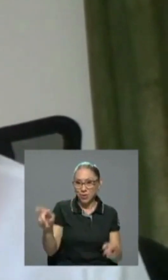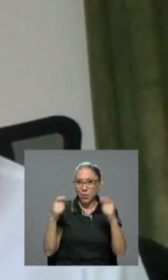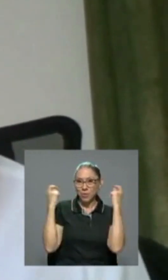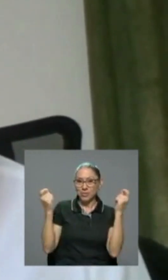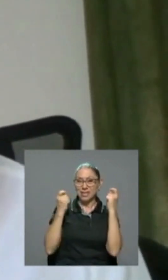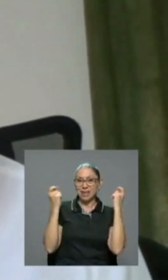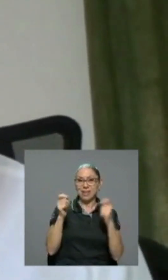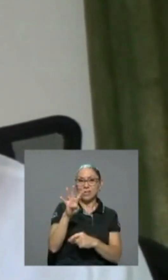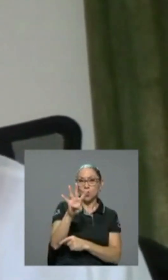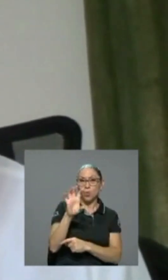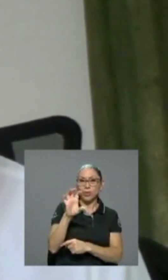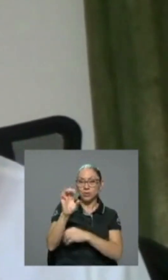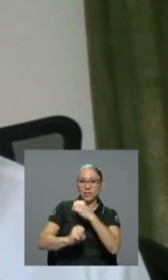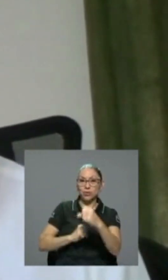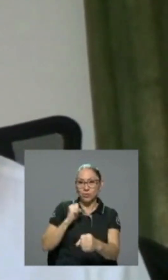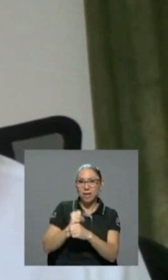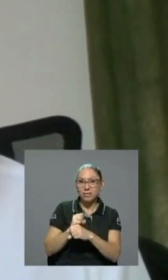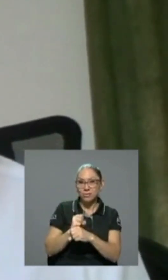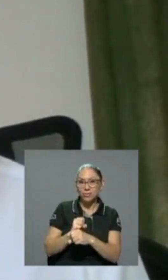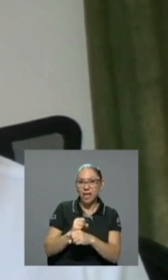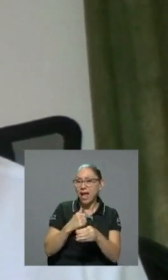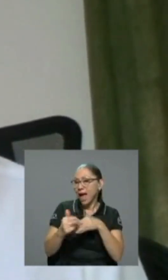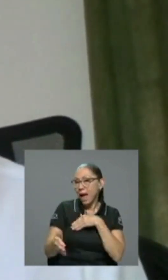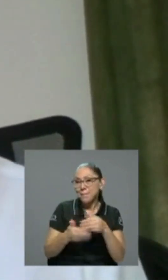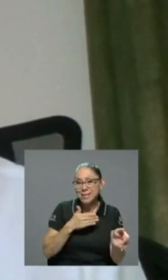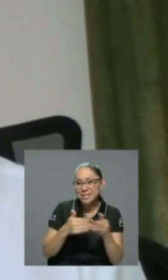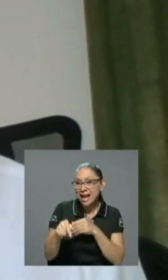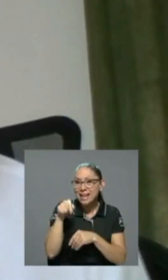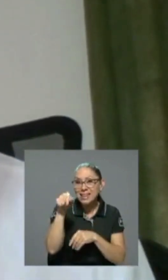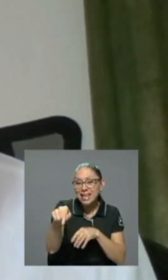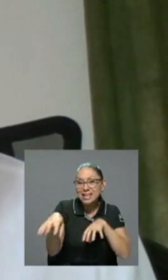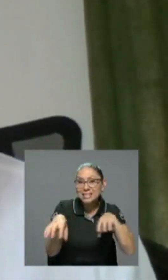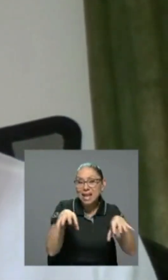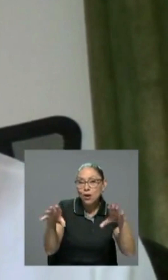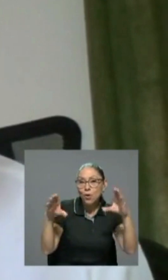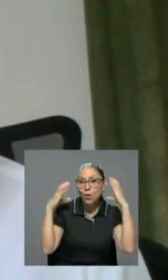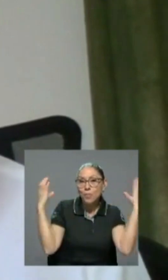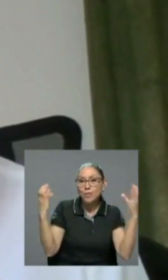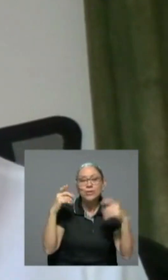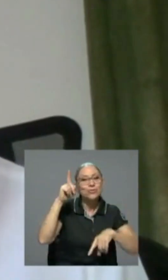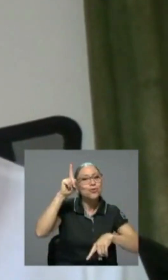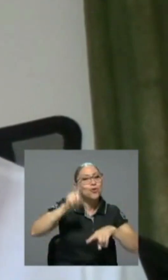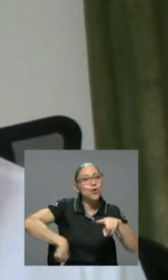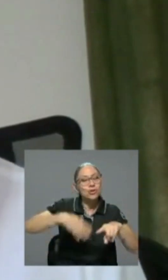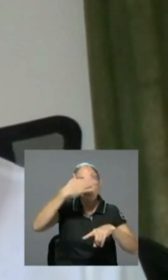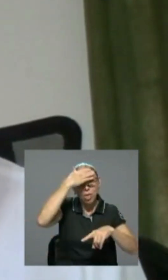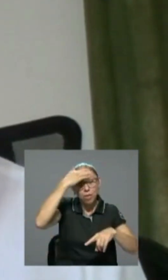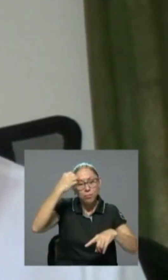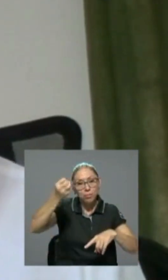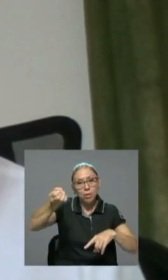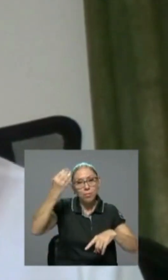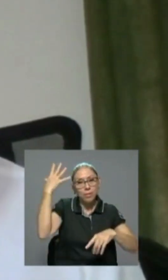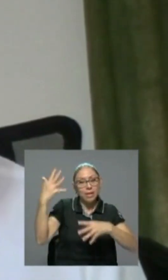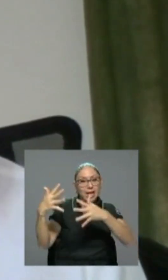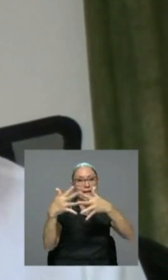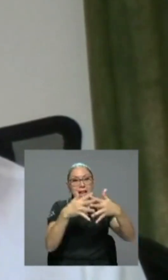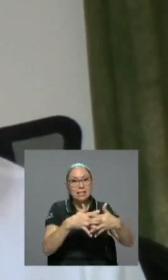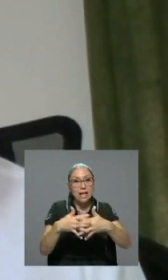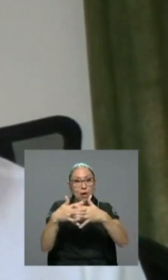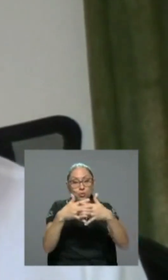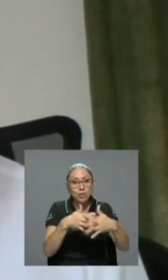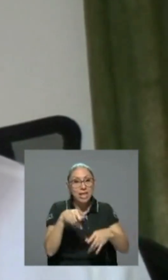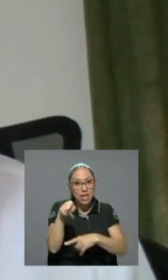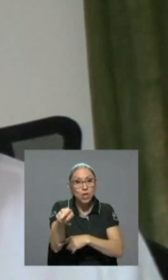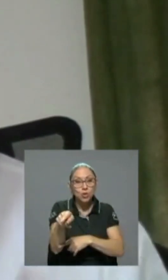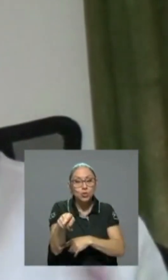a pesar de esa conmemoración, no se puede olvidar que Estados Unidos era